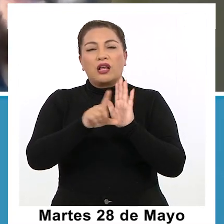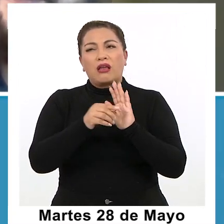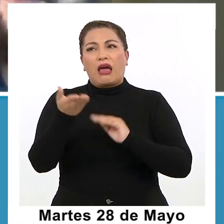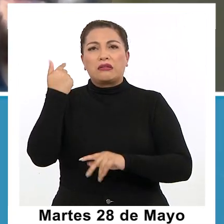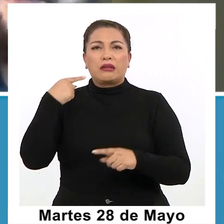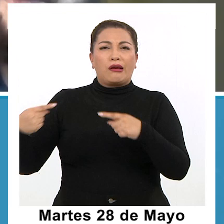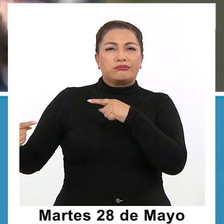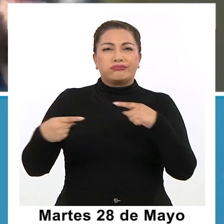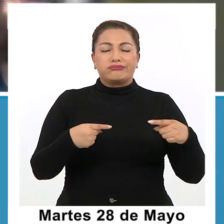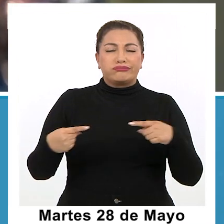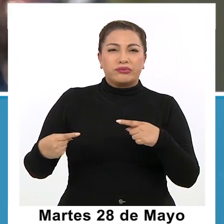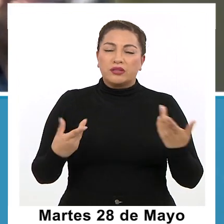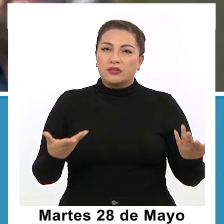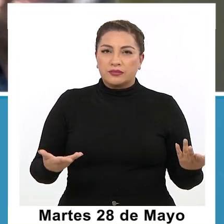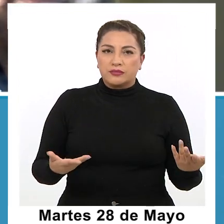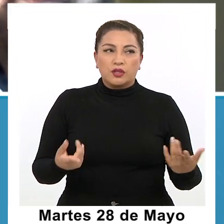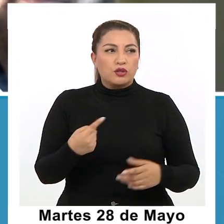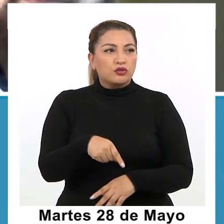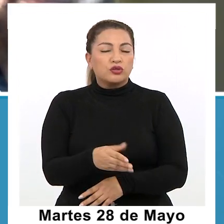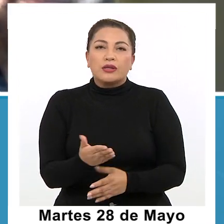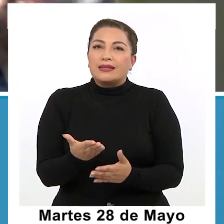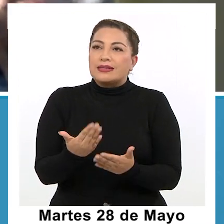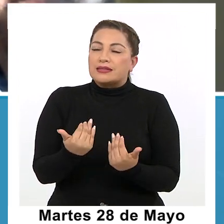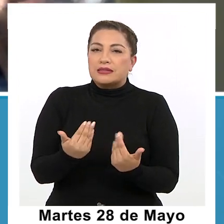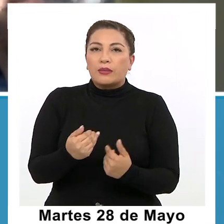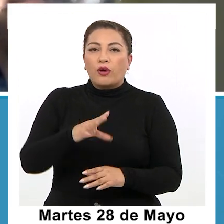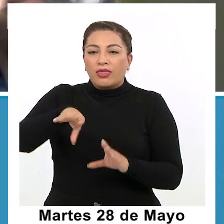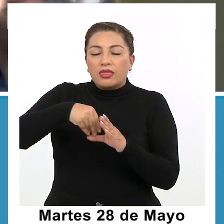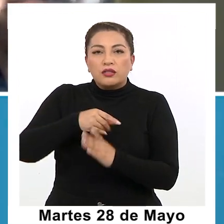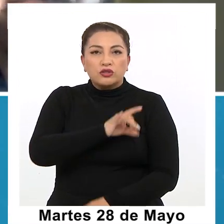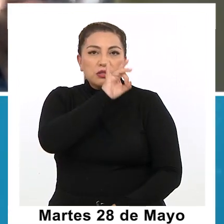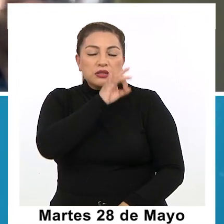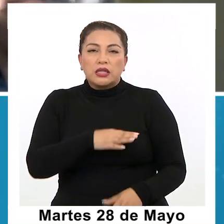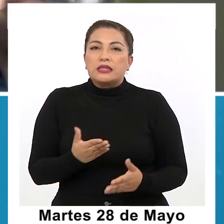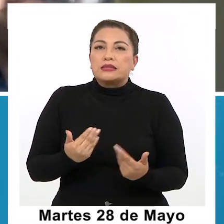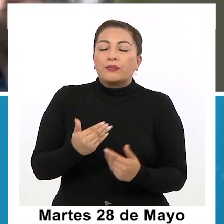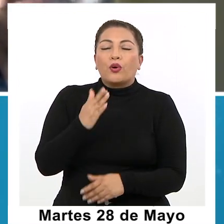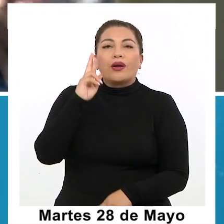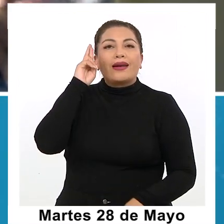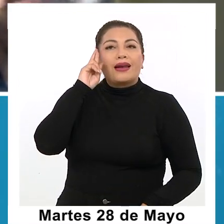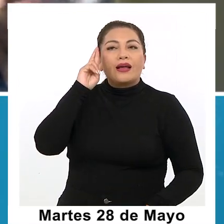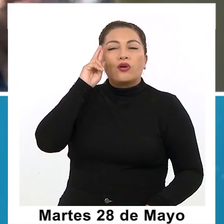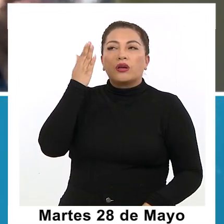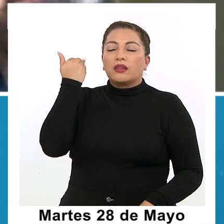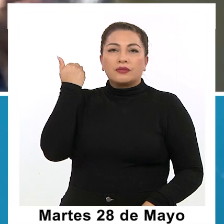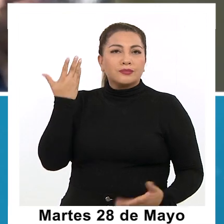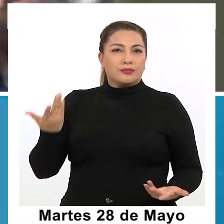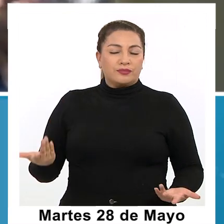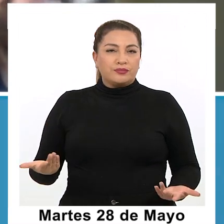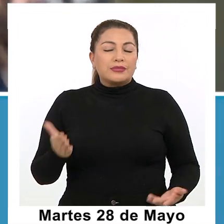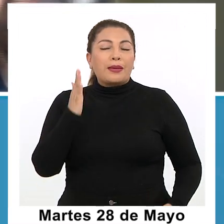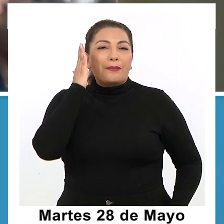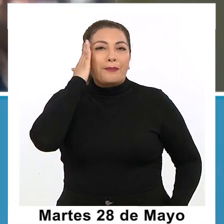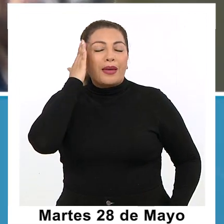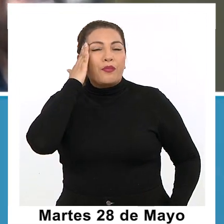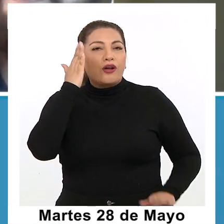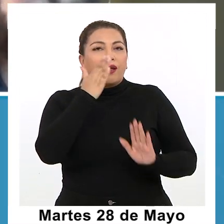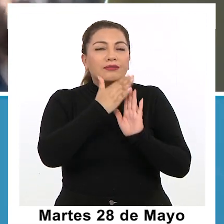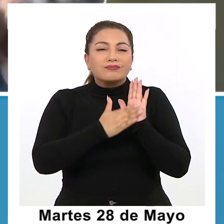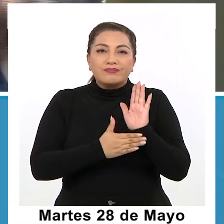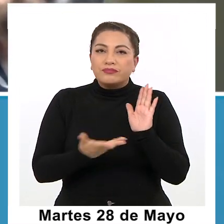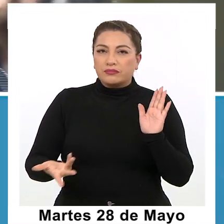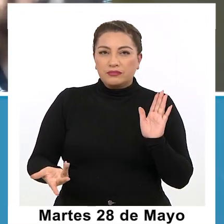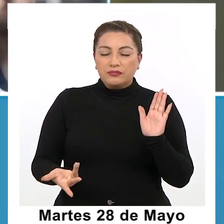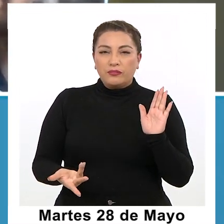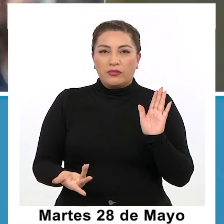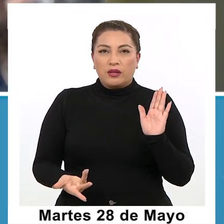discutiéndose, porque se veía la necesidad de que en Chile necesitábamos recordar, hacer una especie de memorial, y el